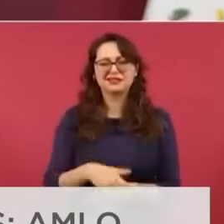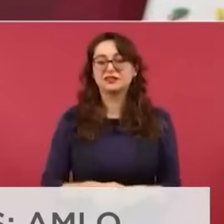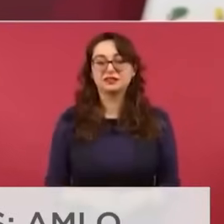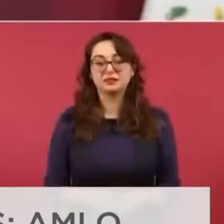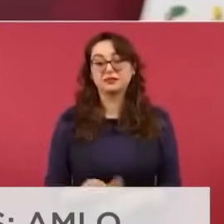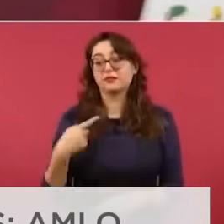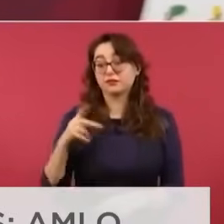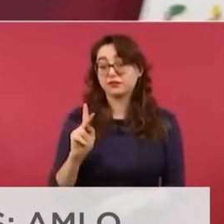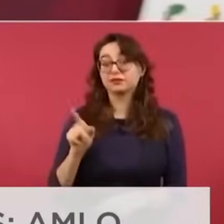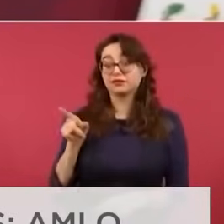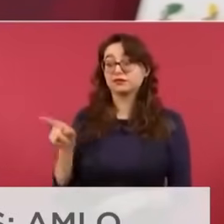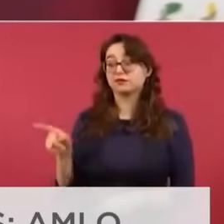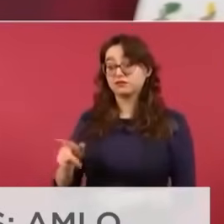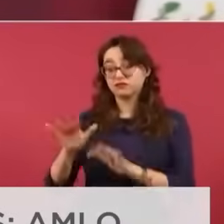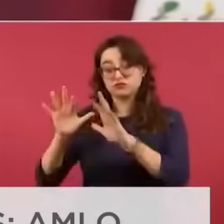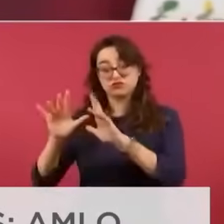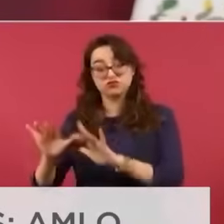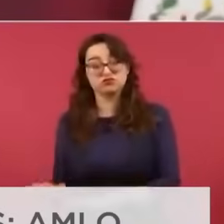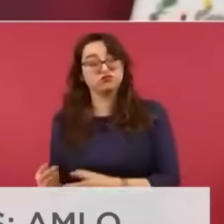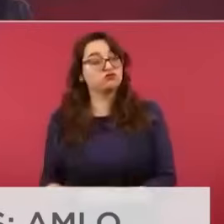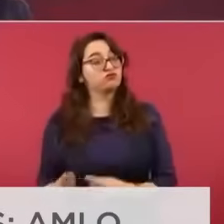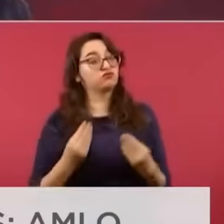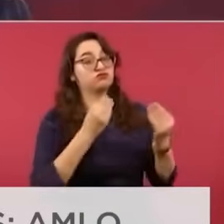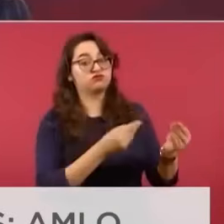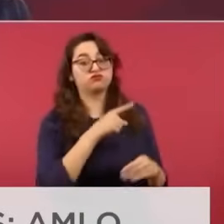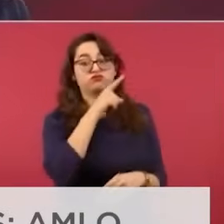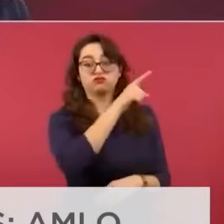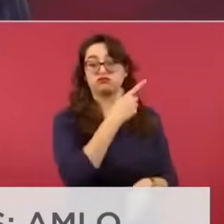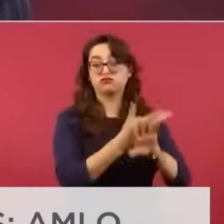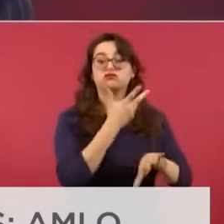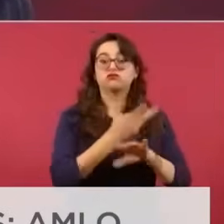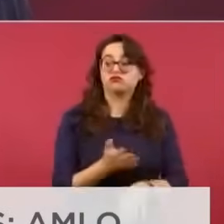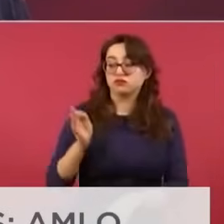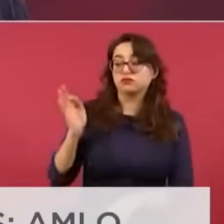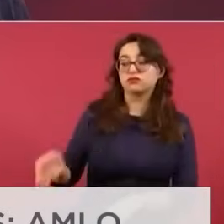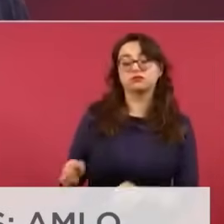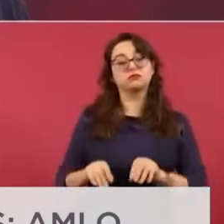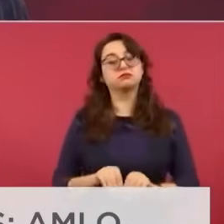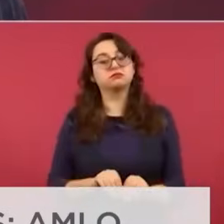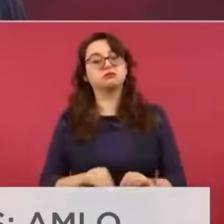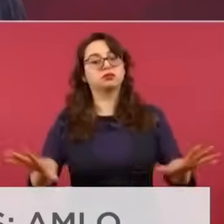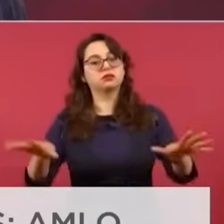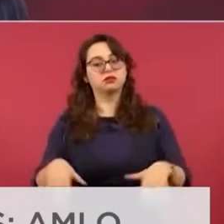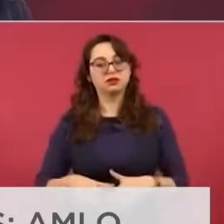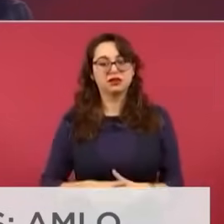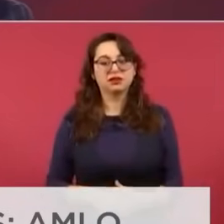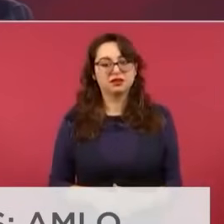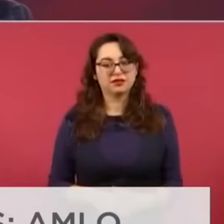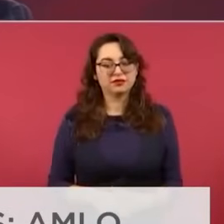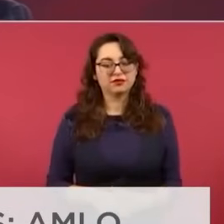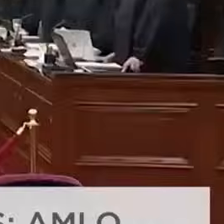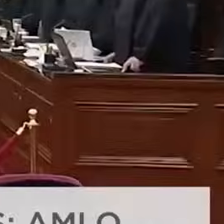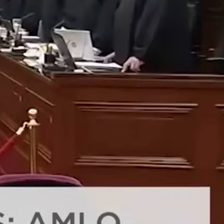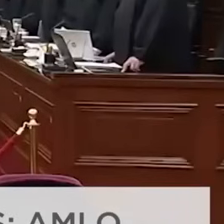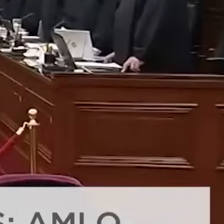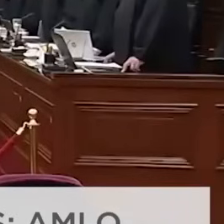judicatura cuenta con fideicomisos cuyos recursos ascienden a más de 20,000 millones de pesos Consideró que no pueden usar